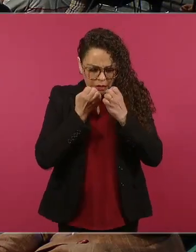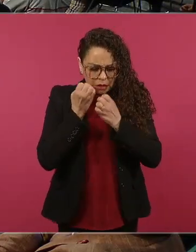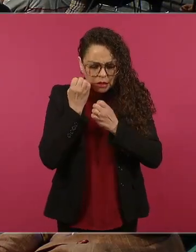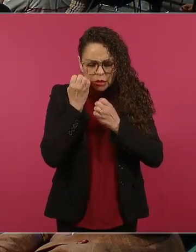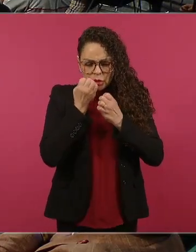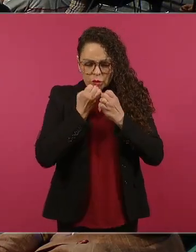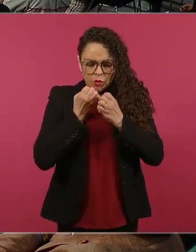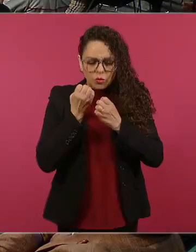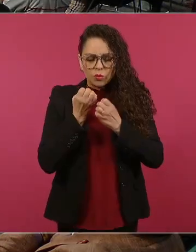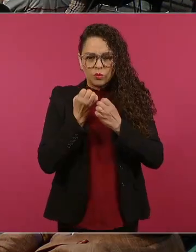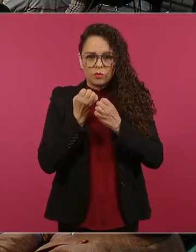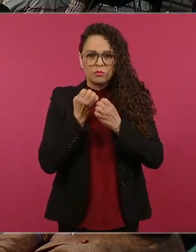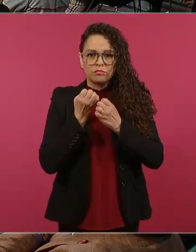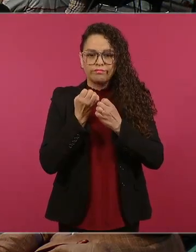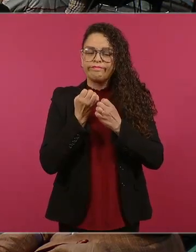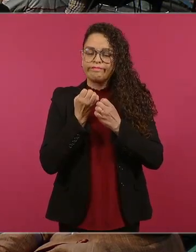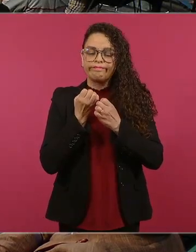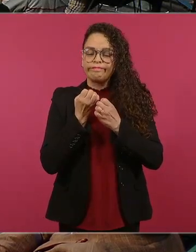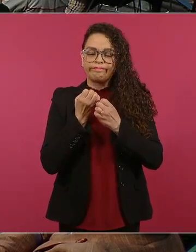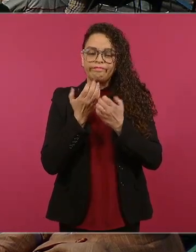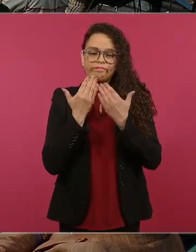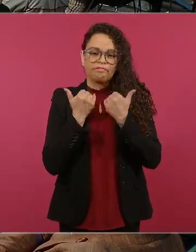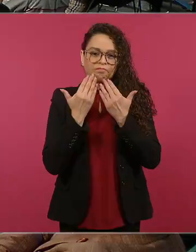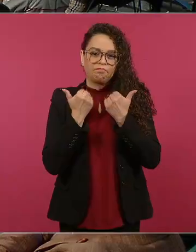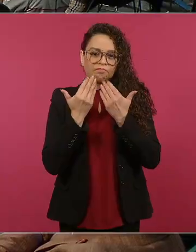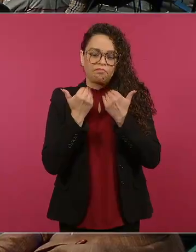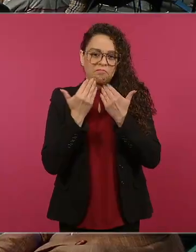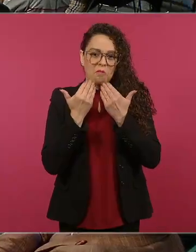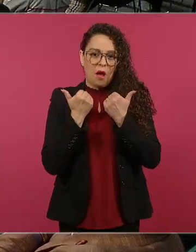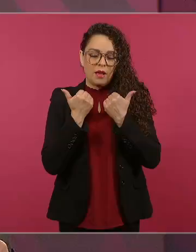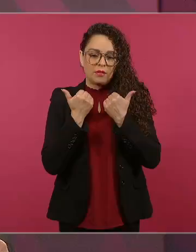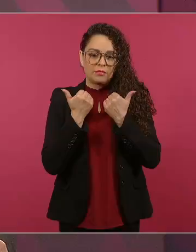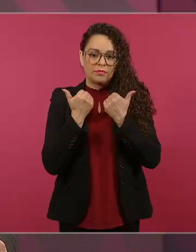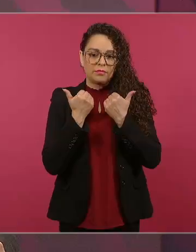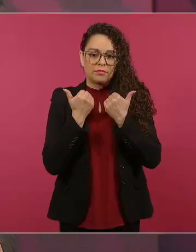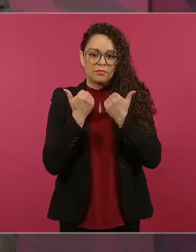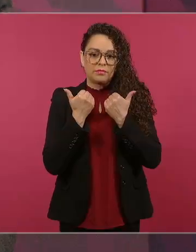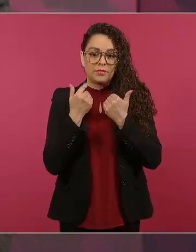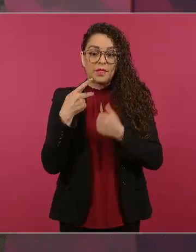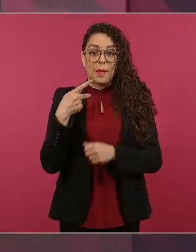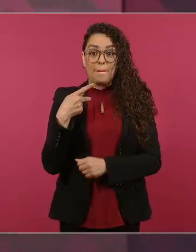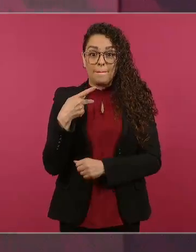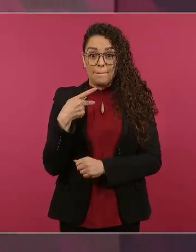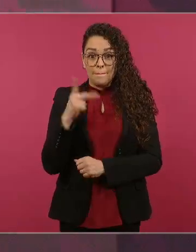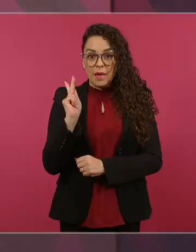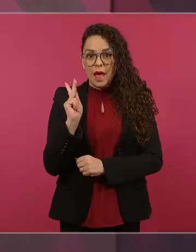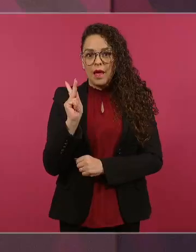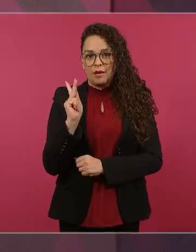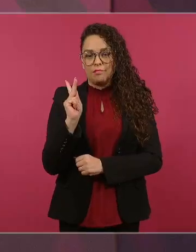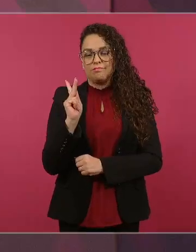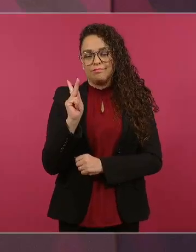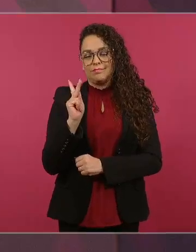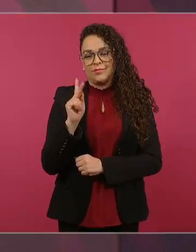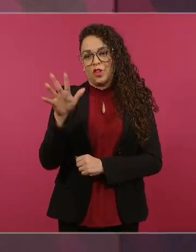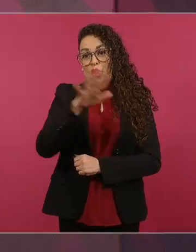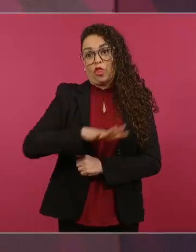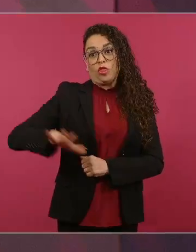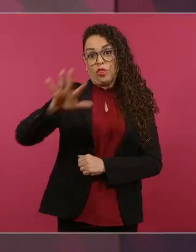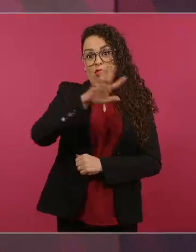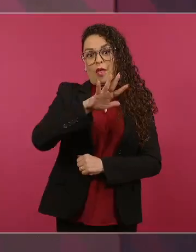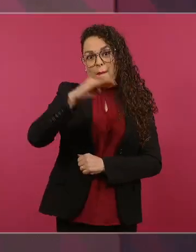Ah, pero como iban a decir, repito, de que yo estaba encubriendo,